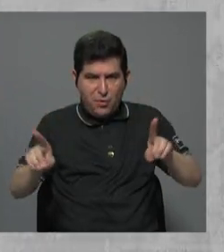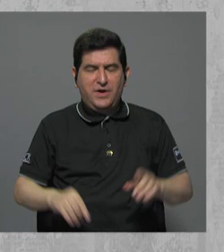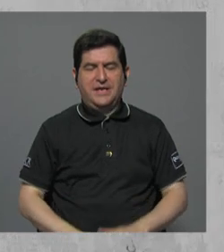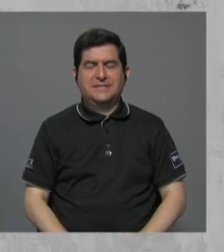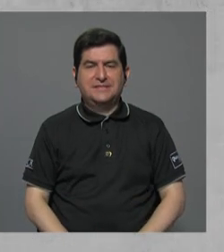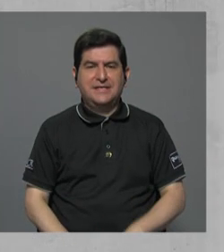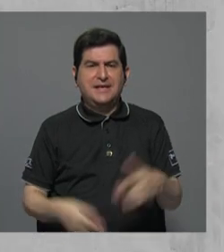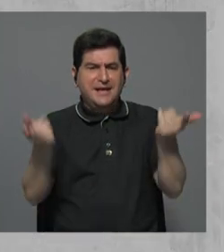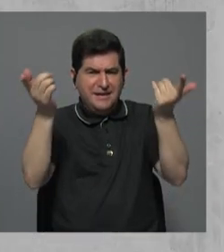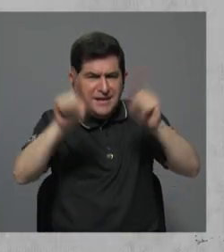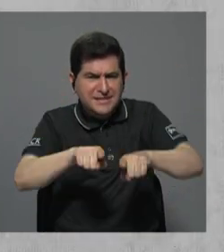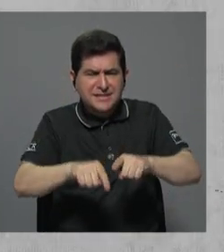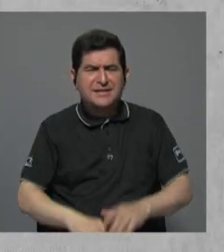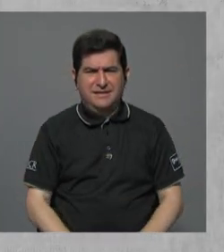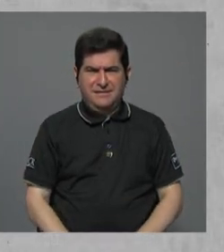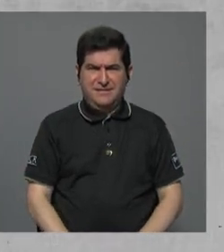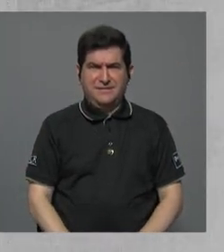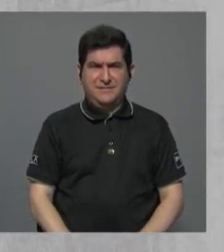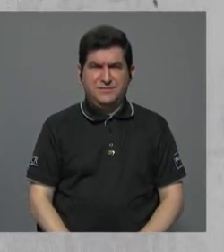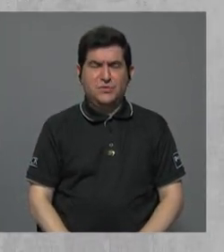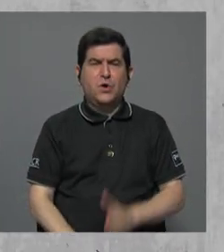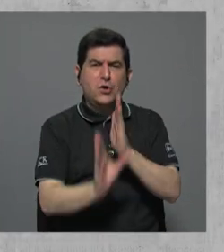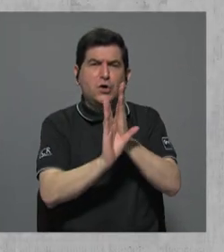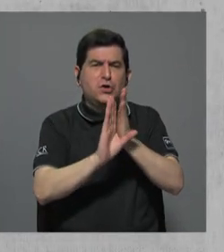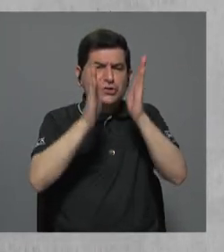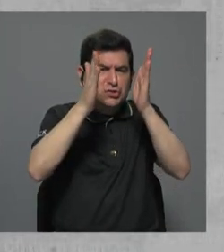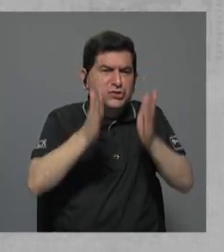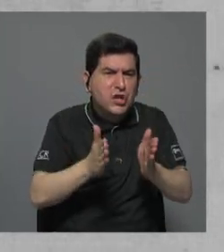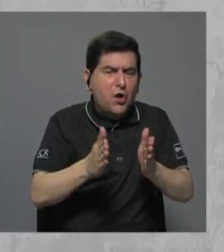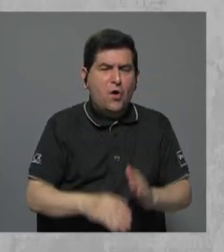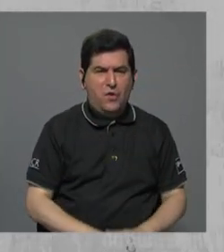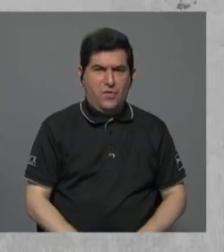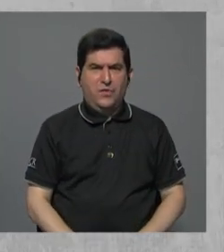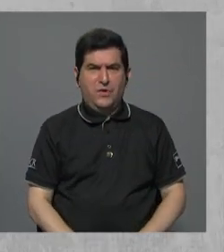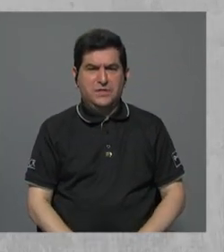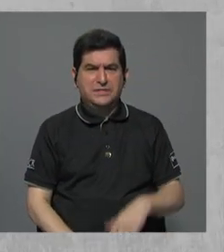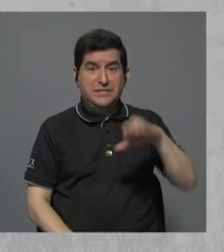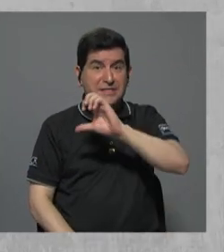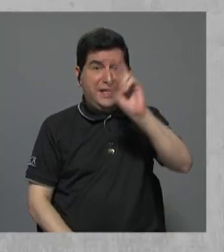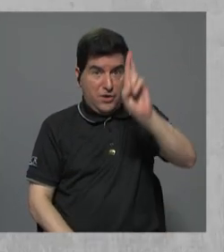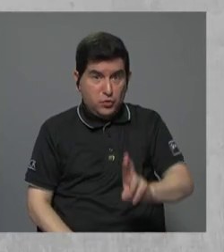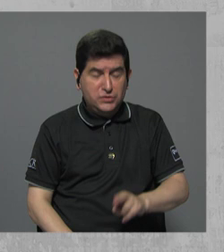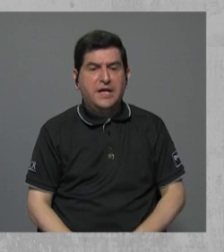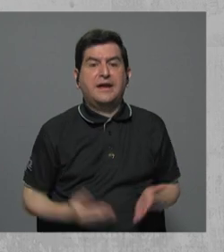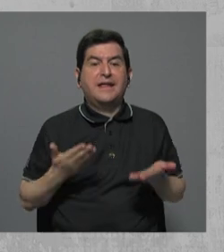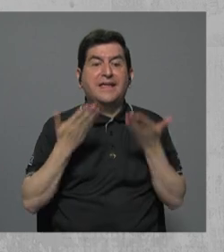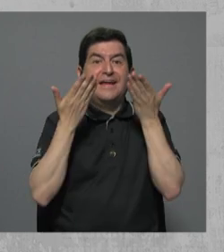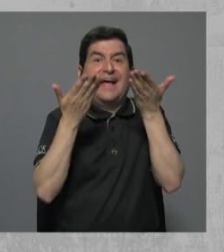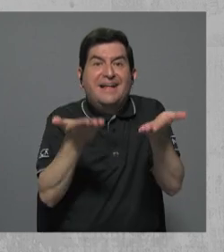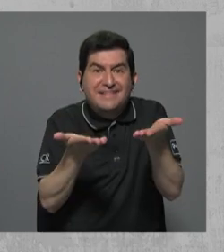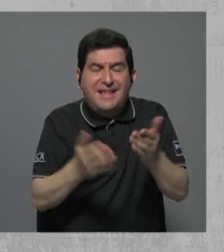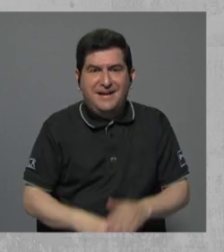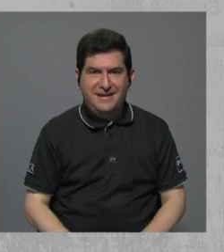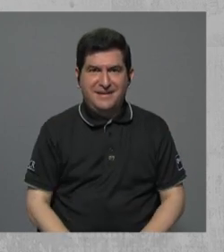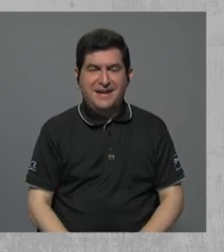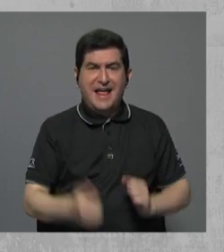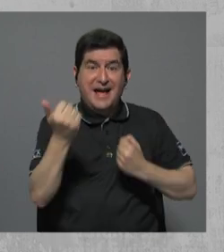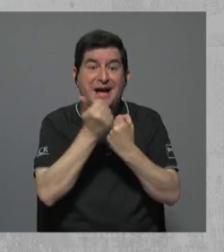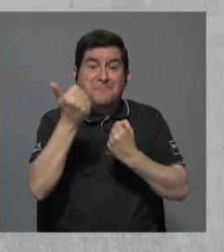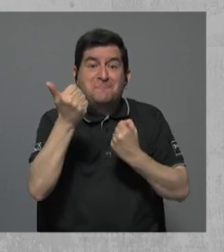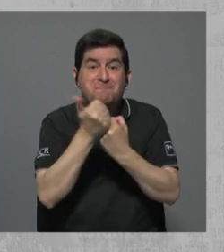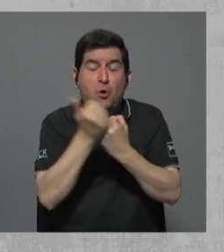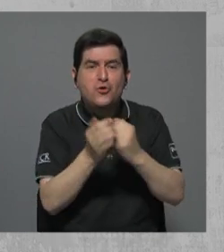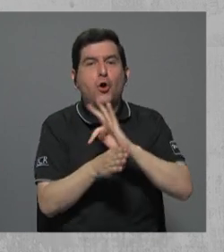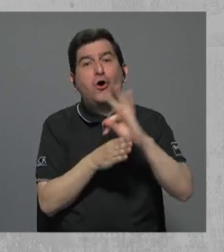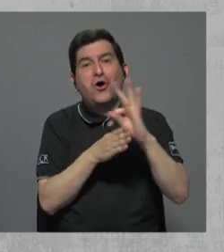y en este caso se plantea que psicólogos o se detectan en investigación que psicólogas en costa rica están brindando apoyo digamos a